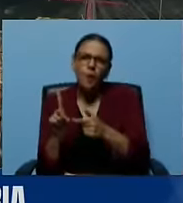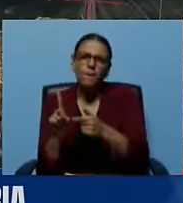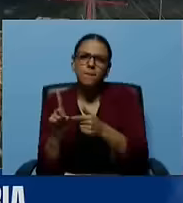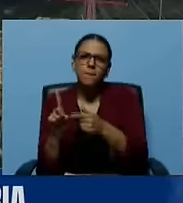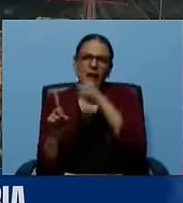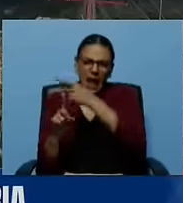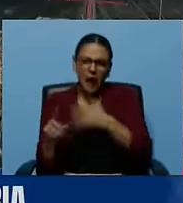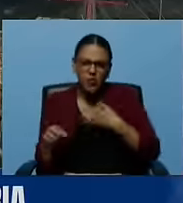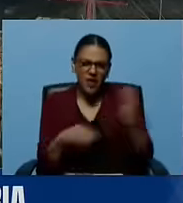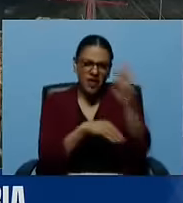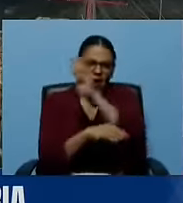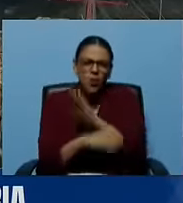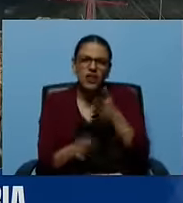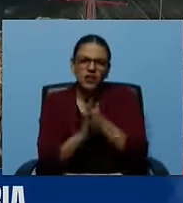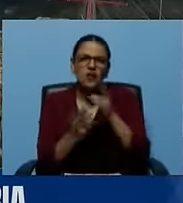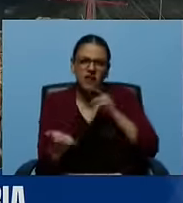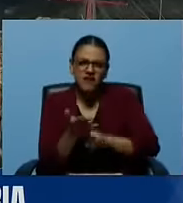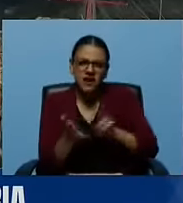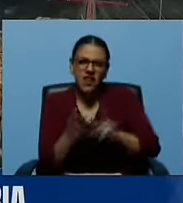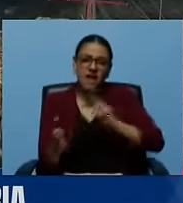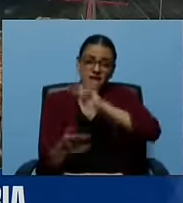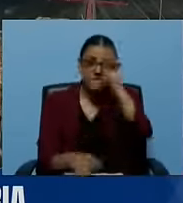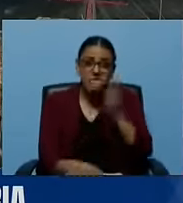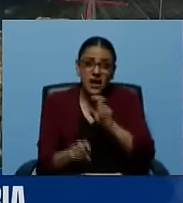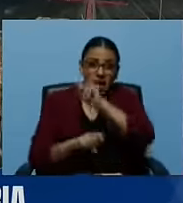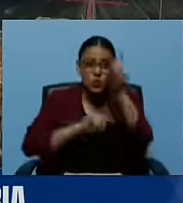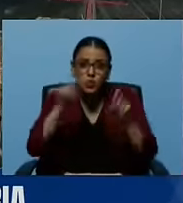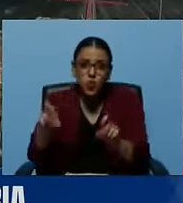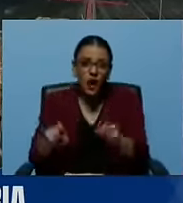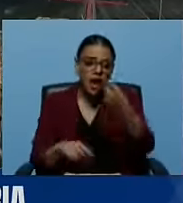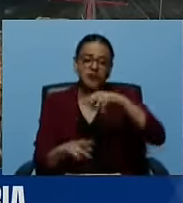¿es garantía para Venezuela?